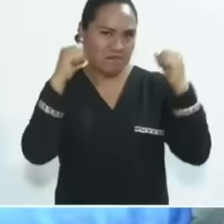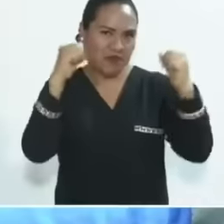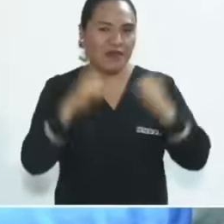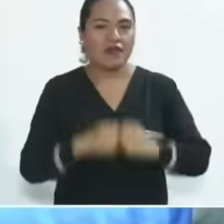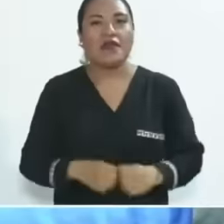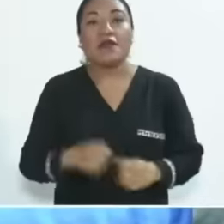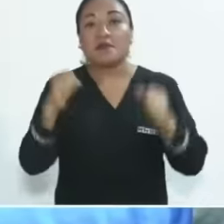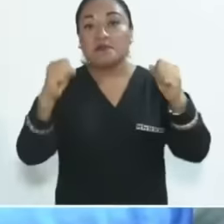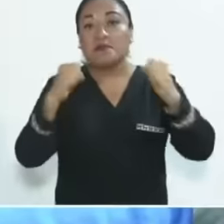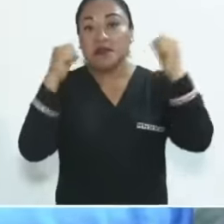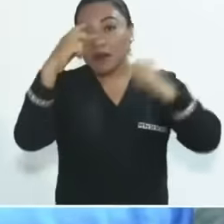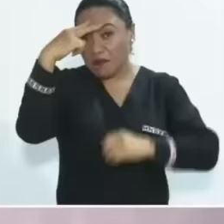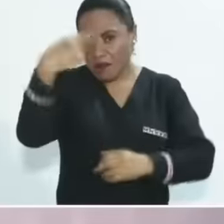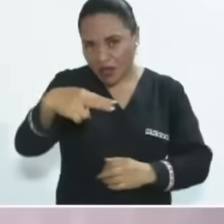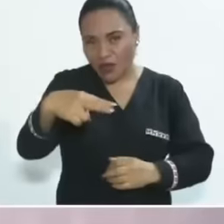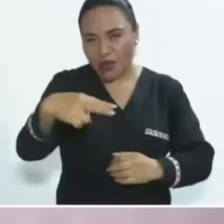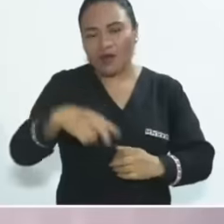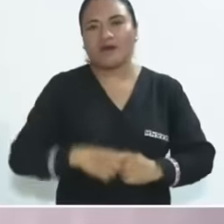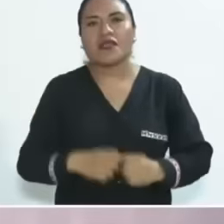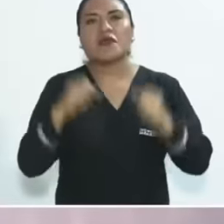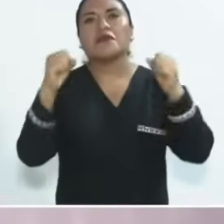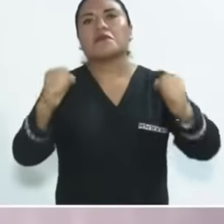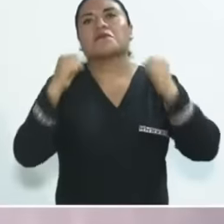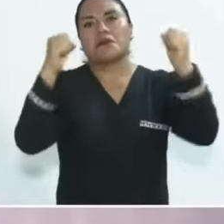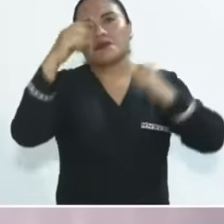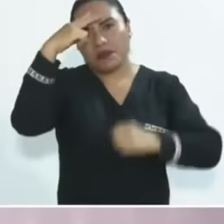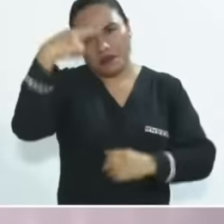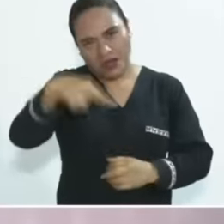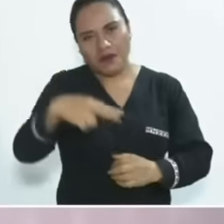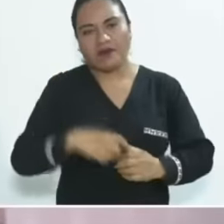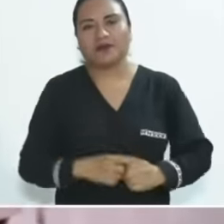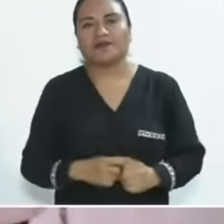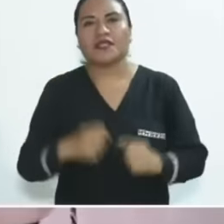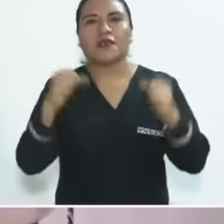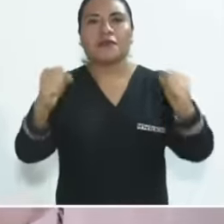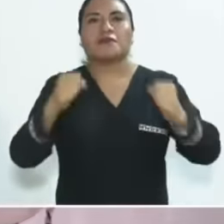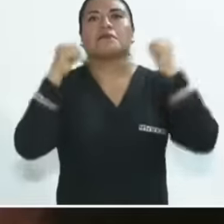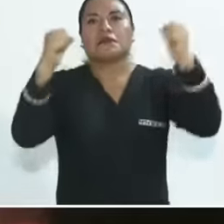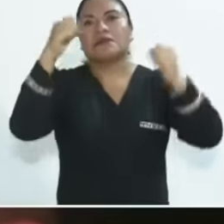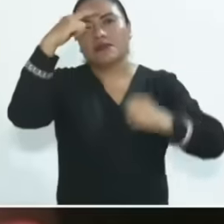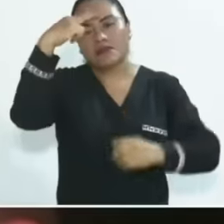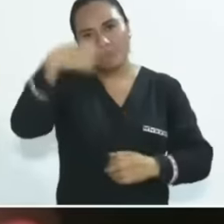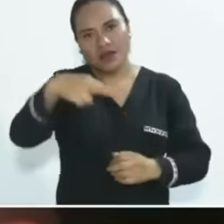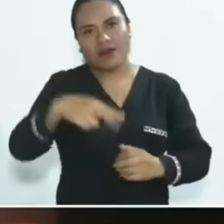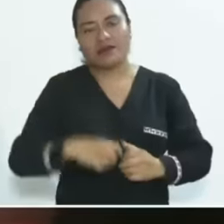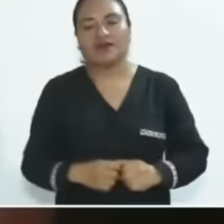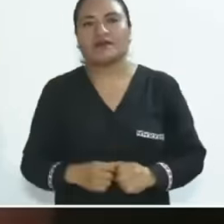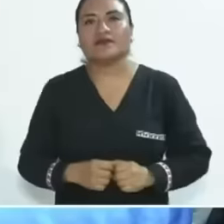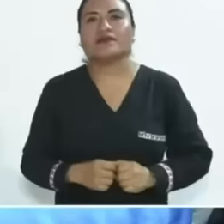¡Viva México! ¡Viva México! ¡Viva México!